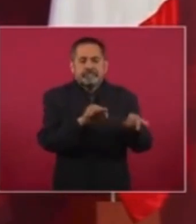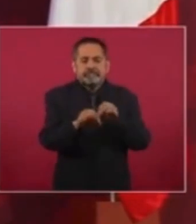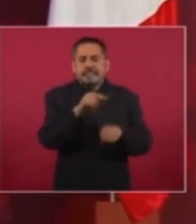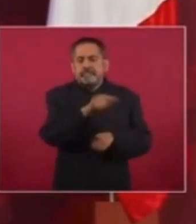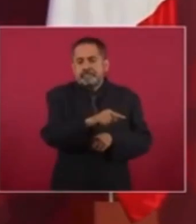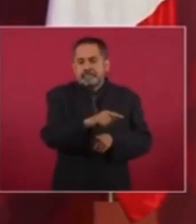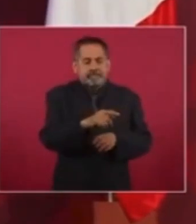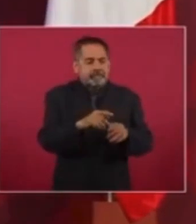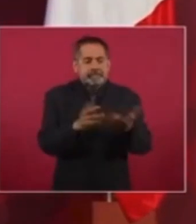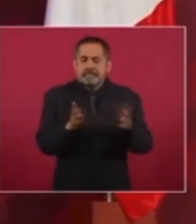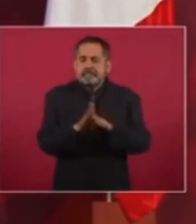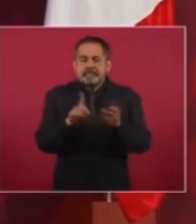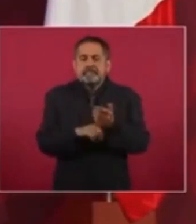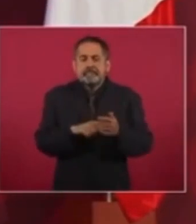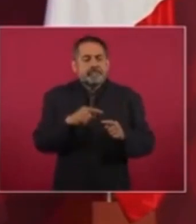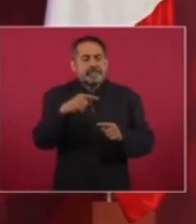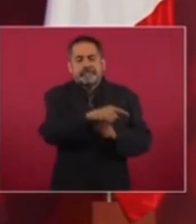El País,